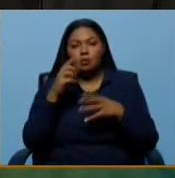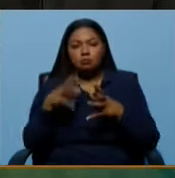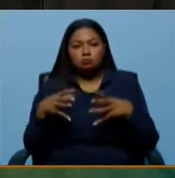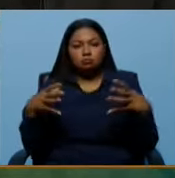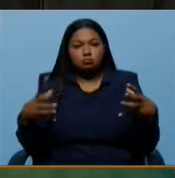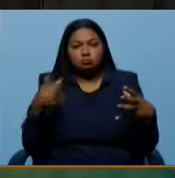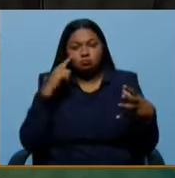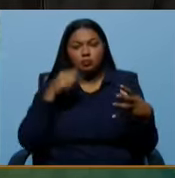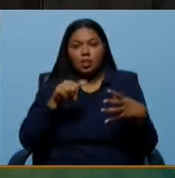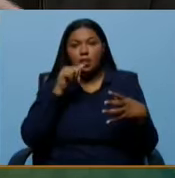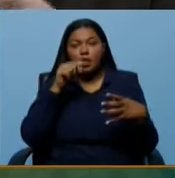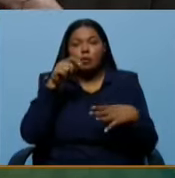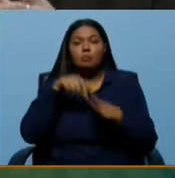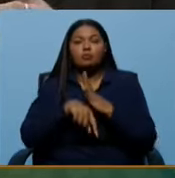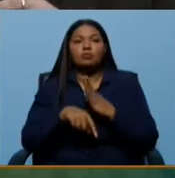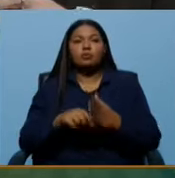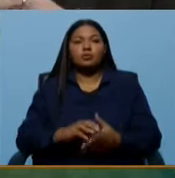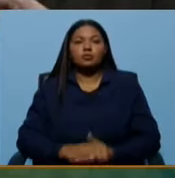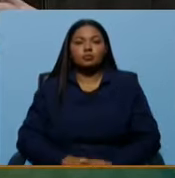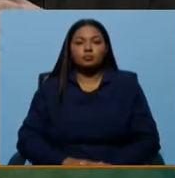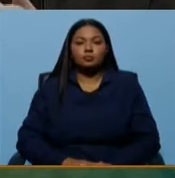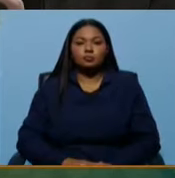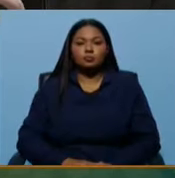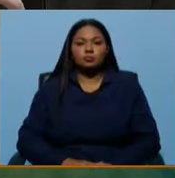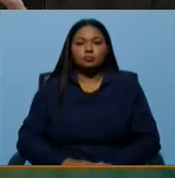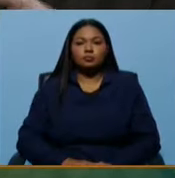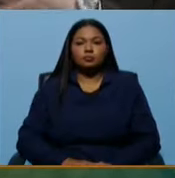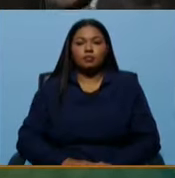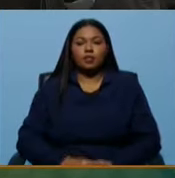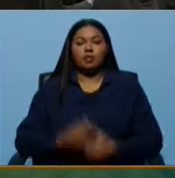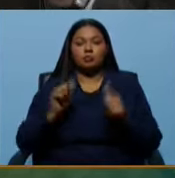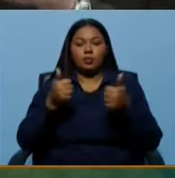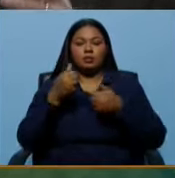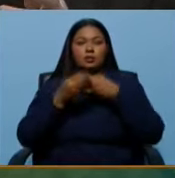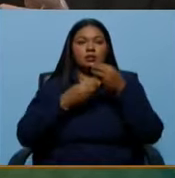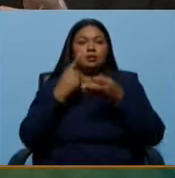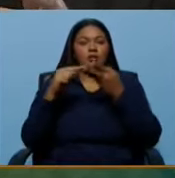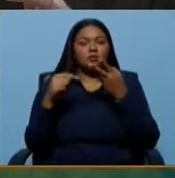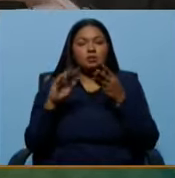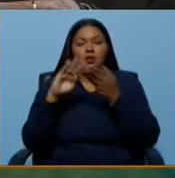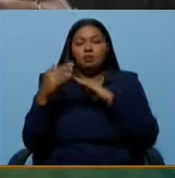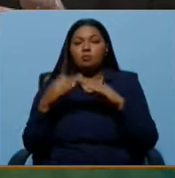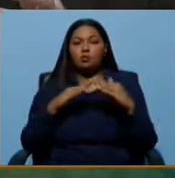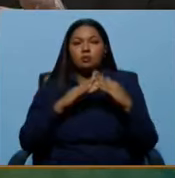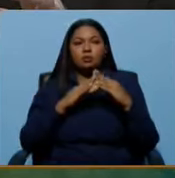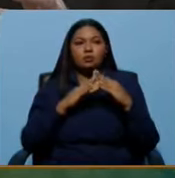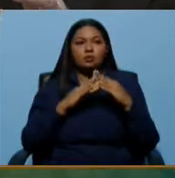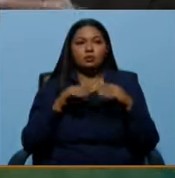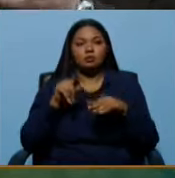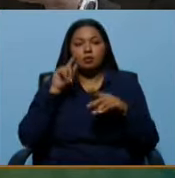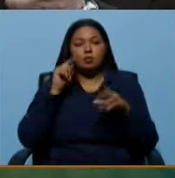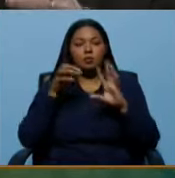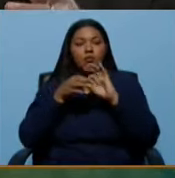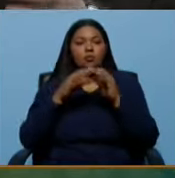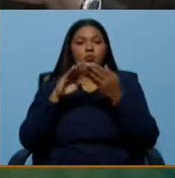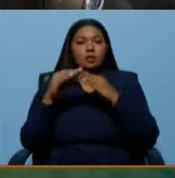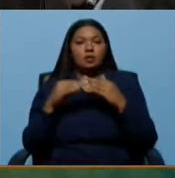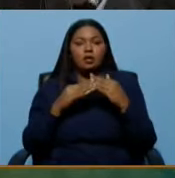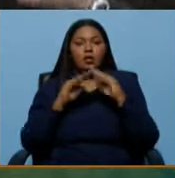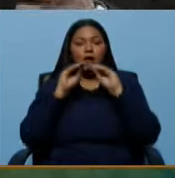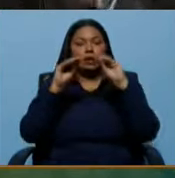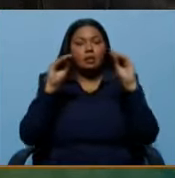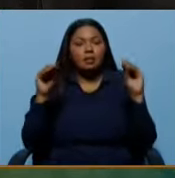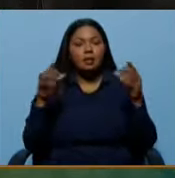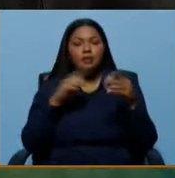aquí de agua profunda. Entonces empieza a construirse el acá de la comunidad. Posteriormente hay un acá que ocurre, que es en el circuito comunal. Hay que alertar